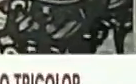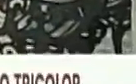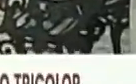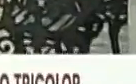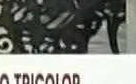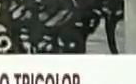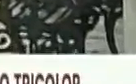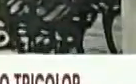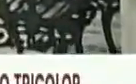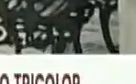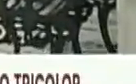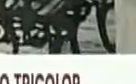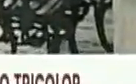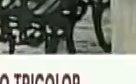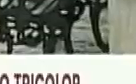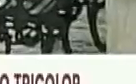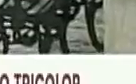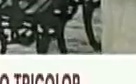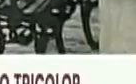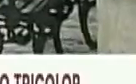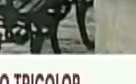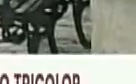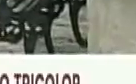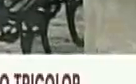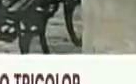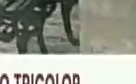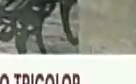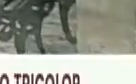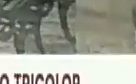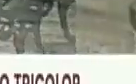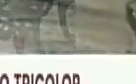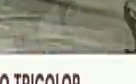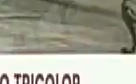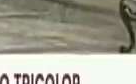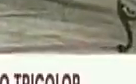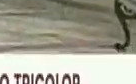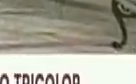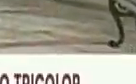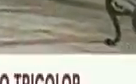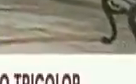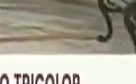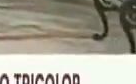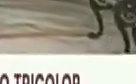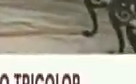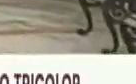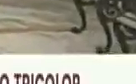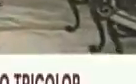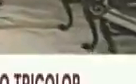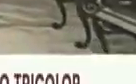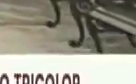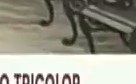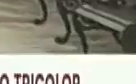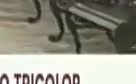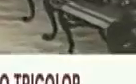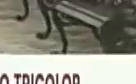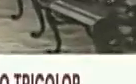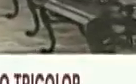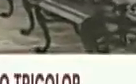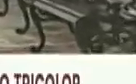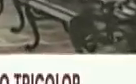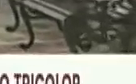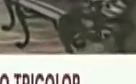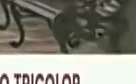medidas y acciones especiales para impulsar este importante programa social que apuesta a